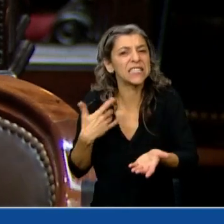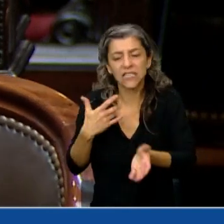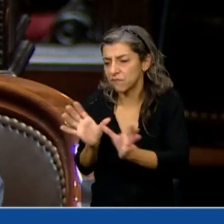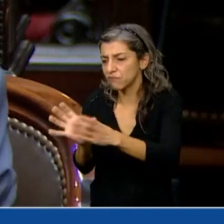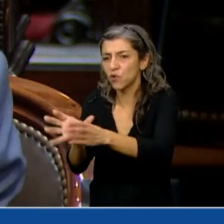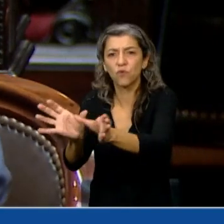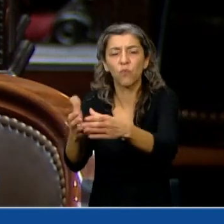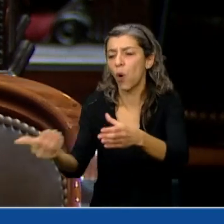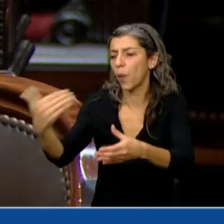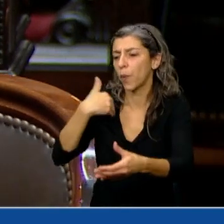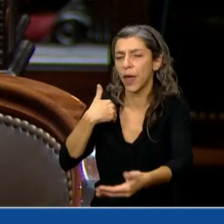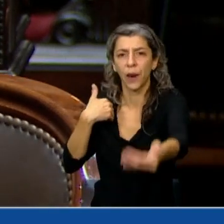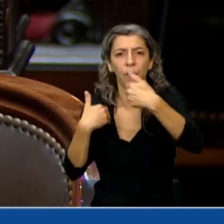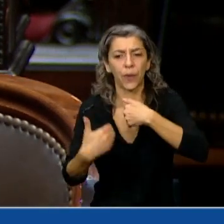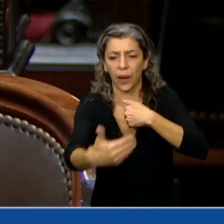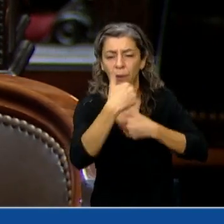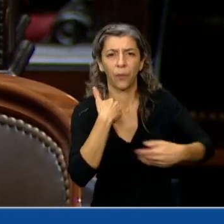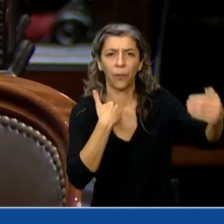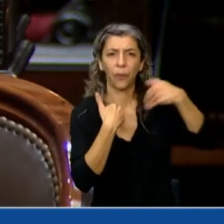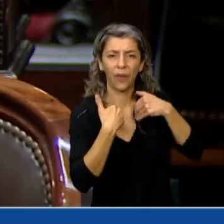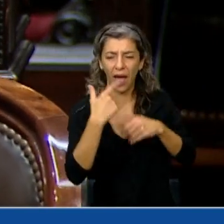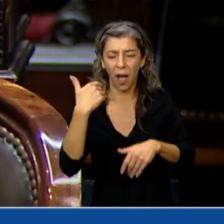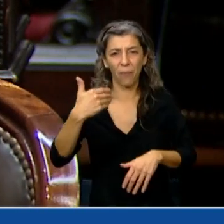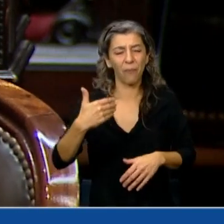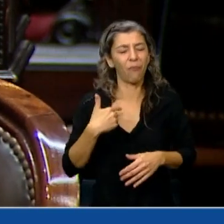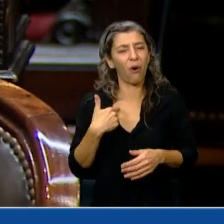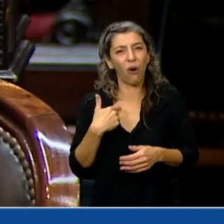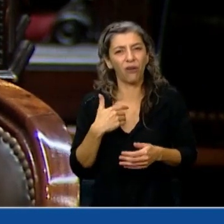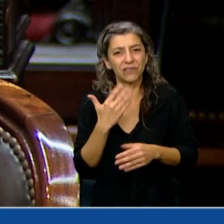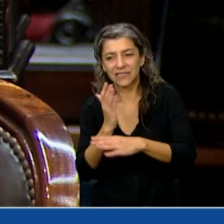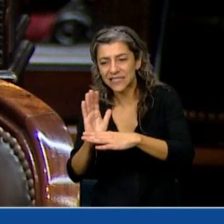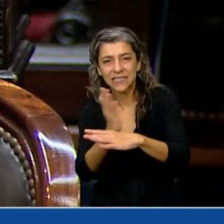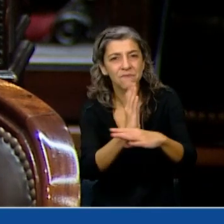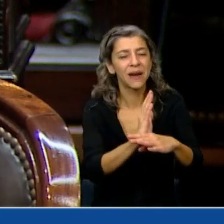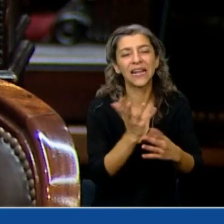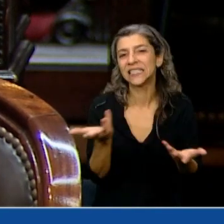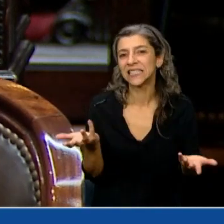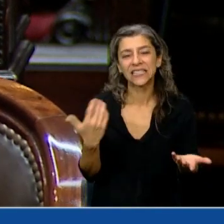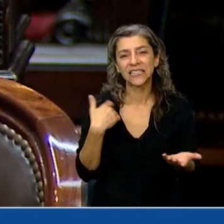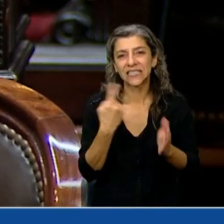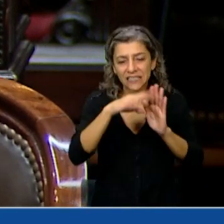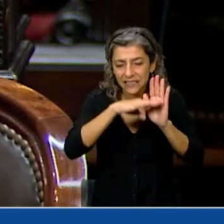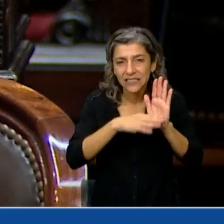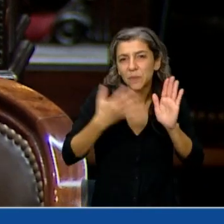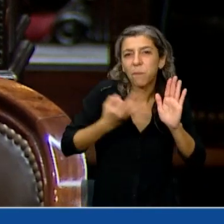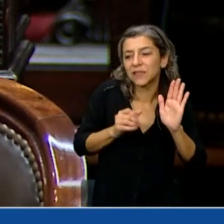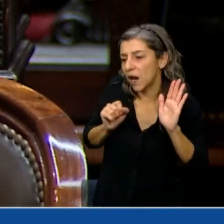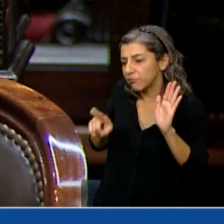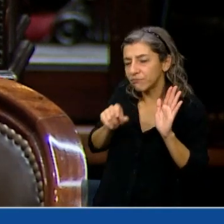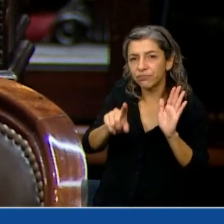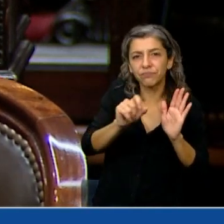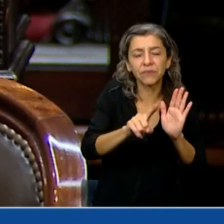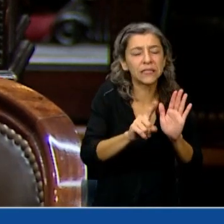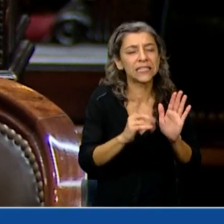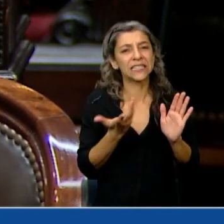sector de la economía viene a ver qué puede sacar, cuando lo que tenemos que pensar no son regímenes especiales, sino